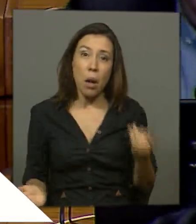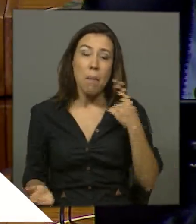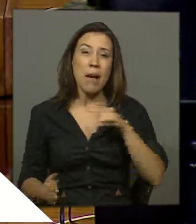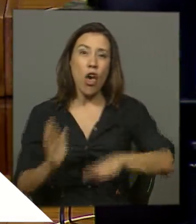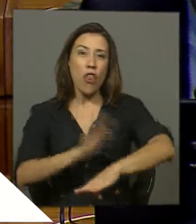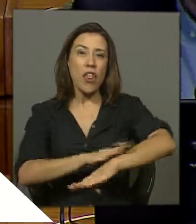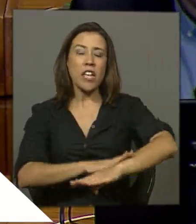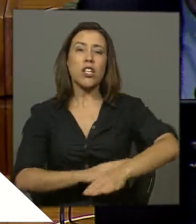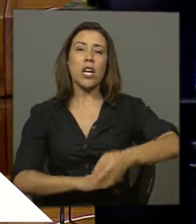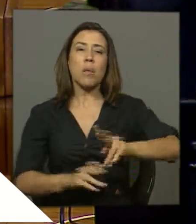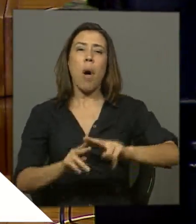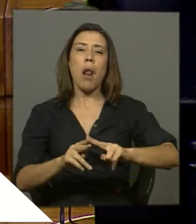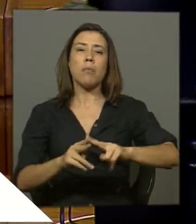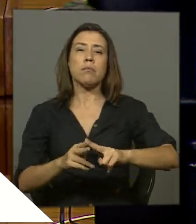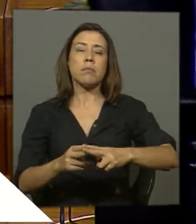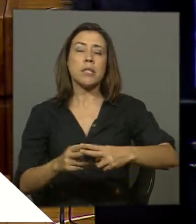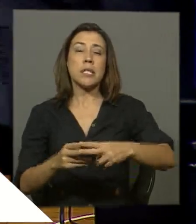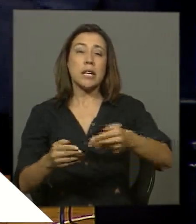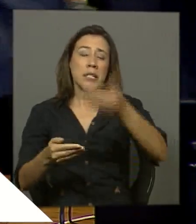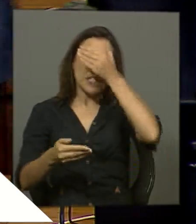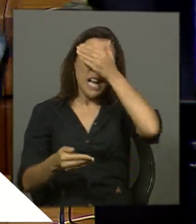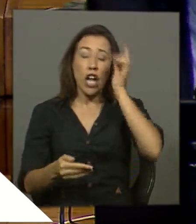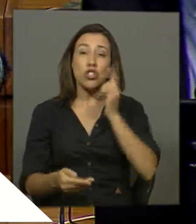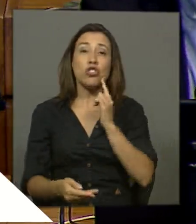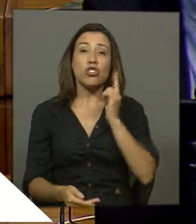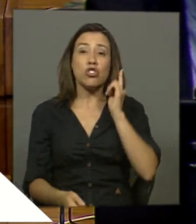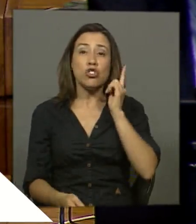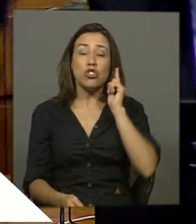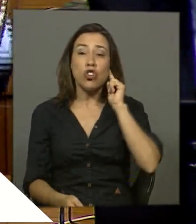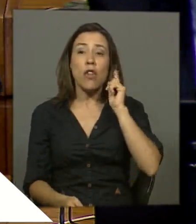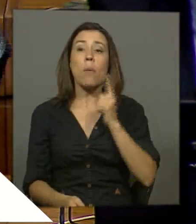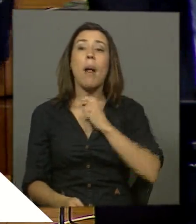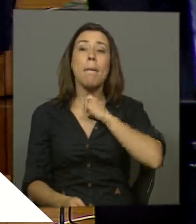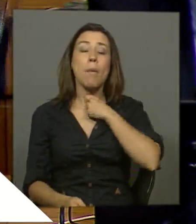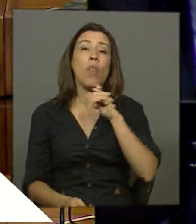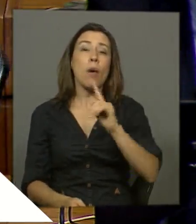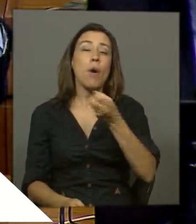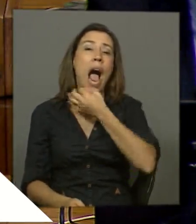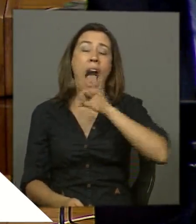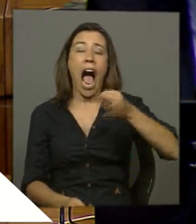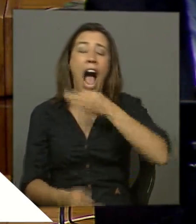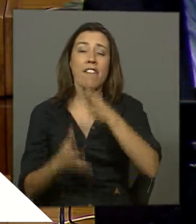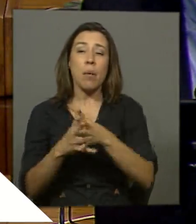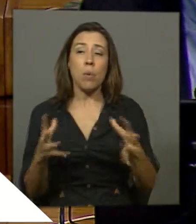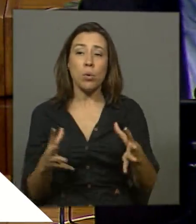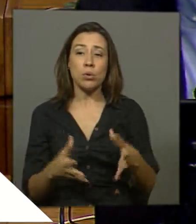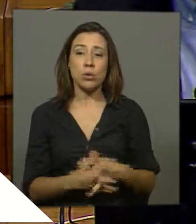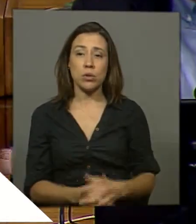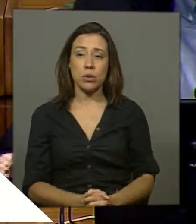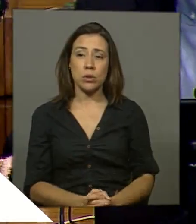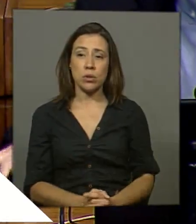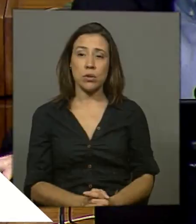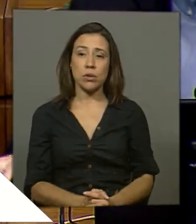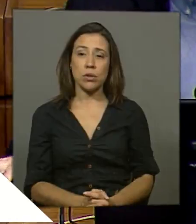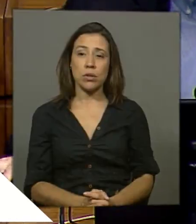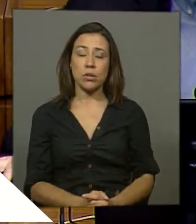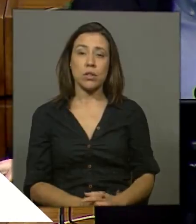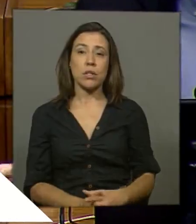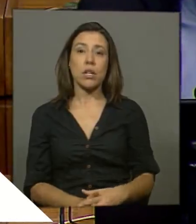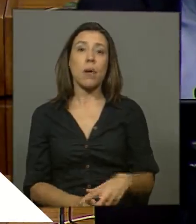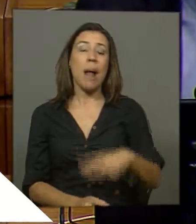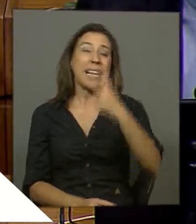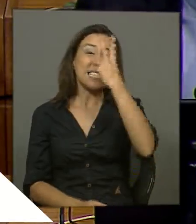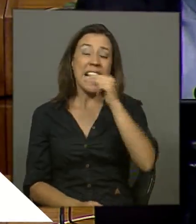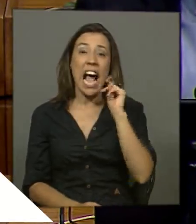derecha ciega sorda y muda no muda no perdón porque hablan hasta por los codos ciega y